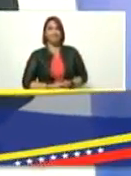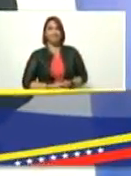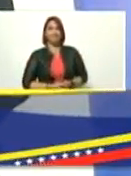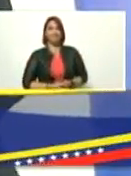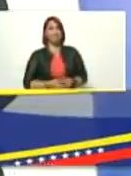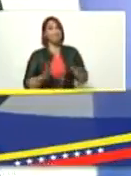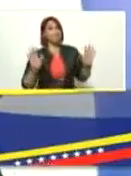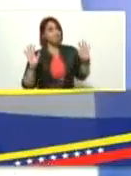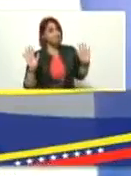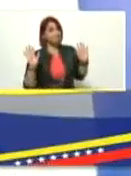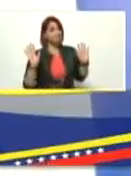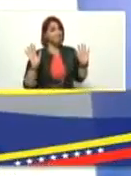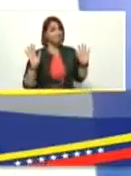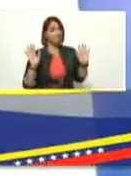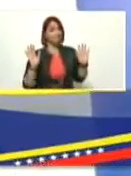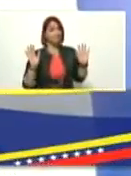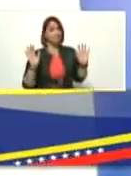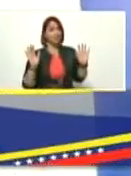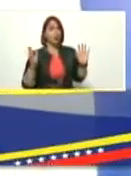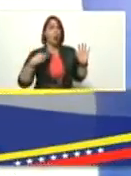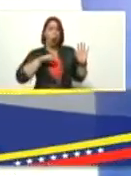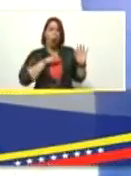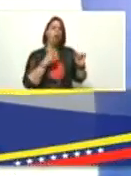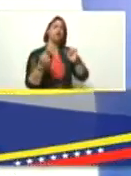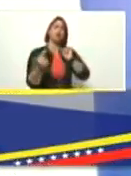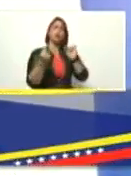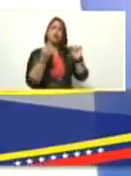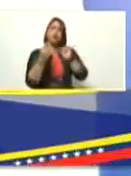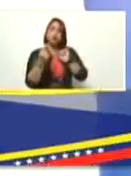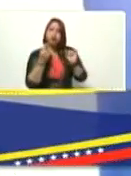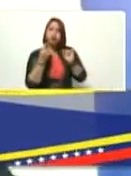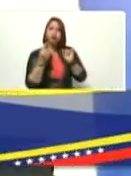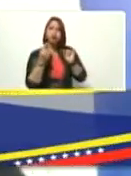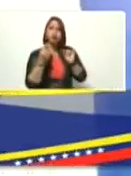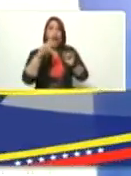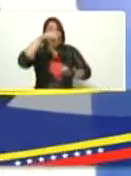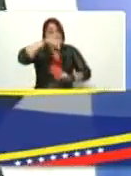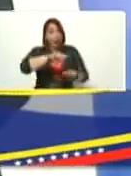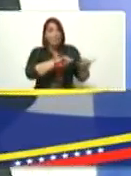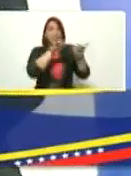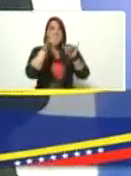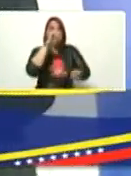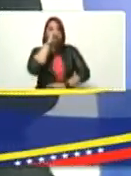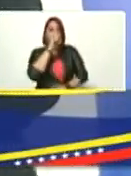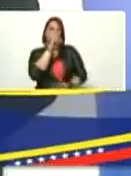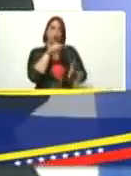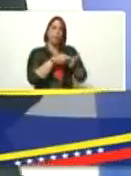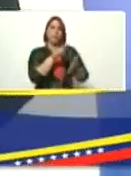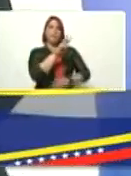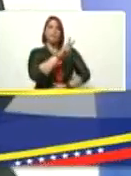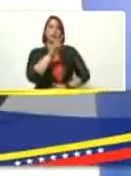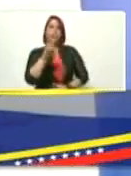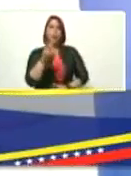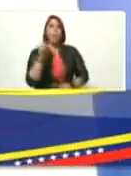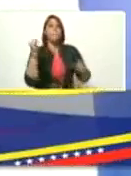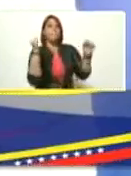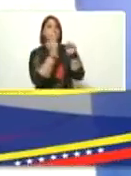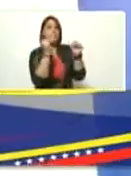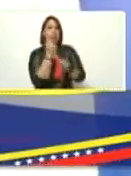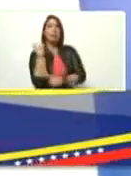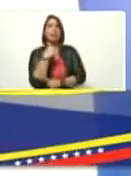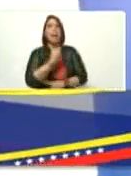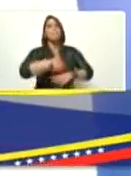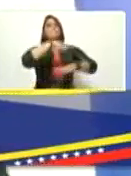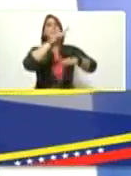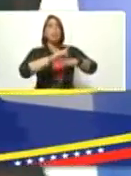Y vamos a discutir para que este mismo año 2022 Mérida tenga su